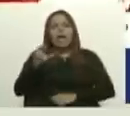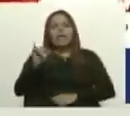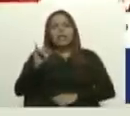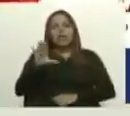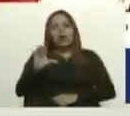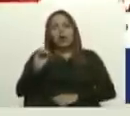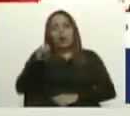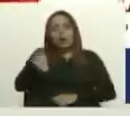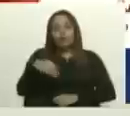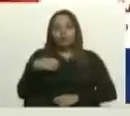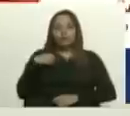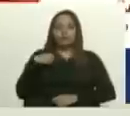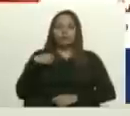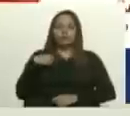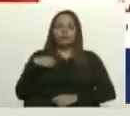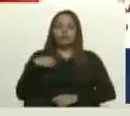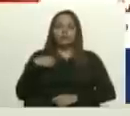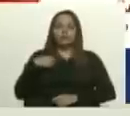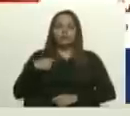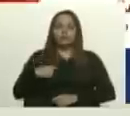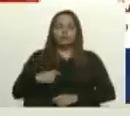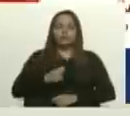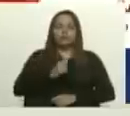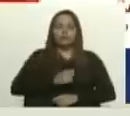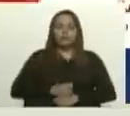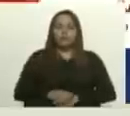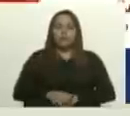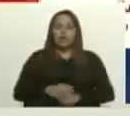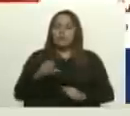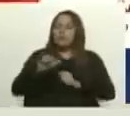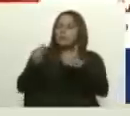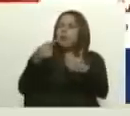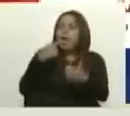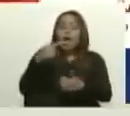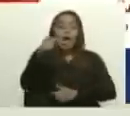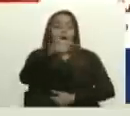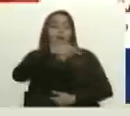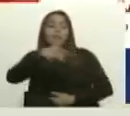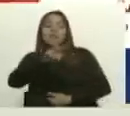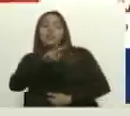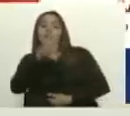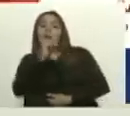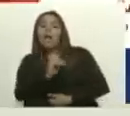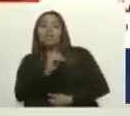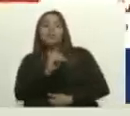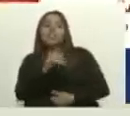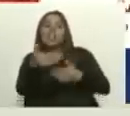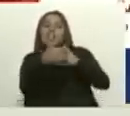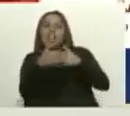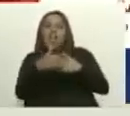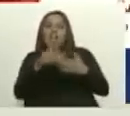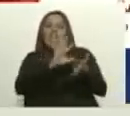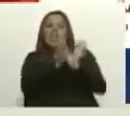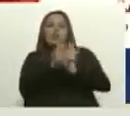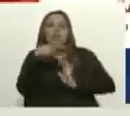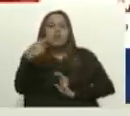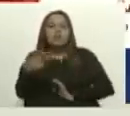Ellos comenzaron a decir que Venezuela utilizaba el petróleo como arma geopolítica. No, eran los